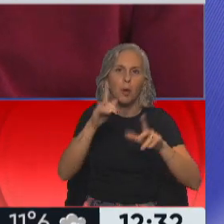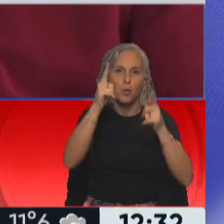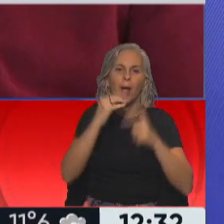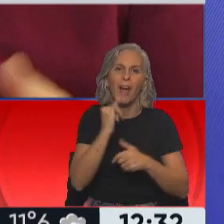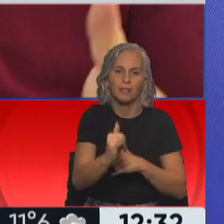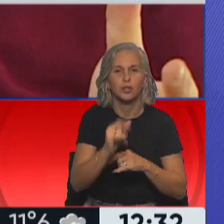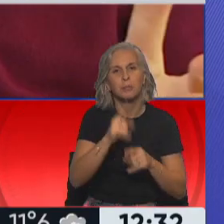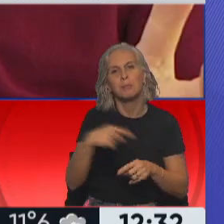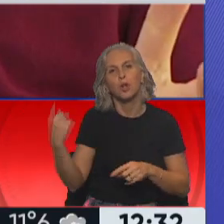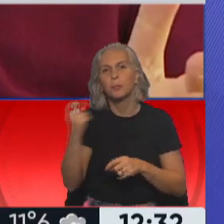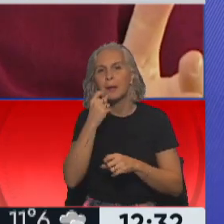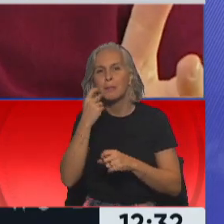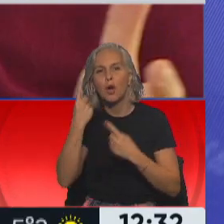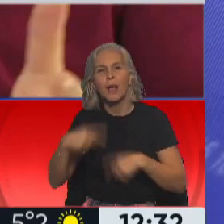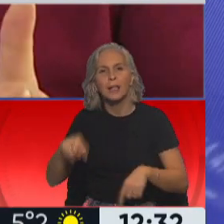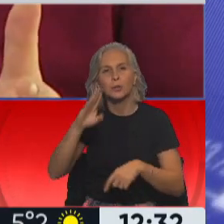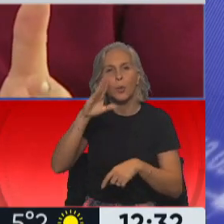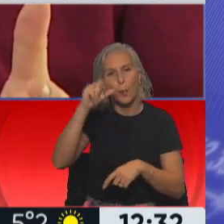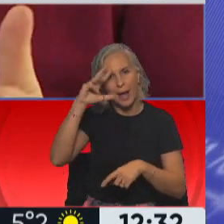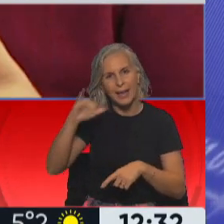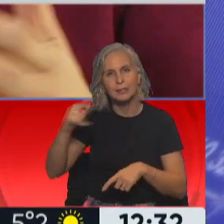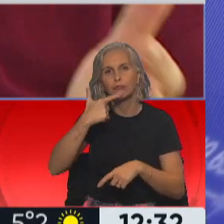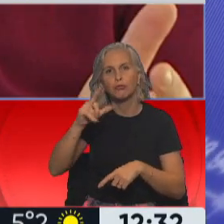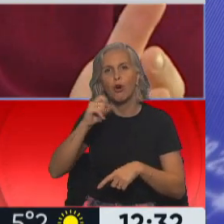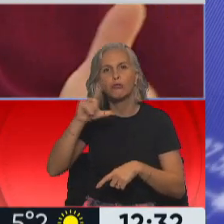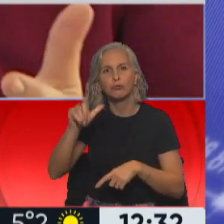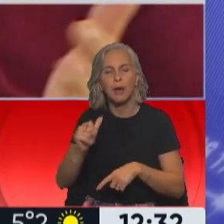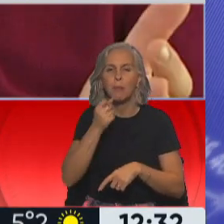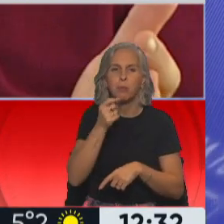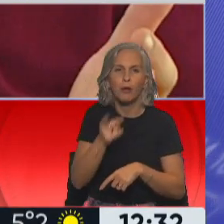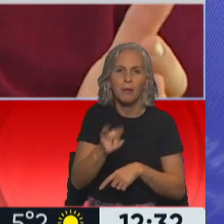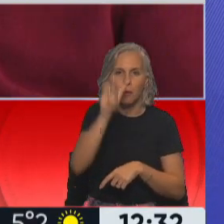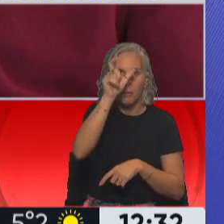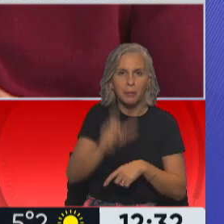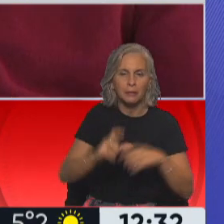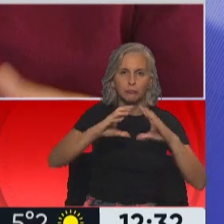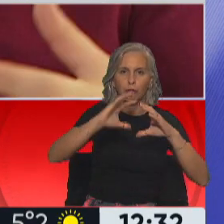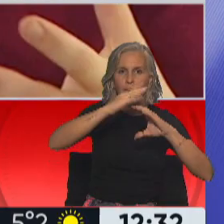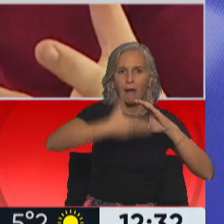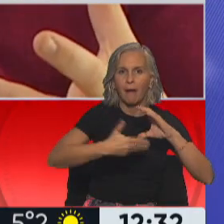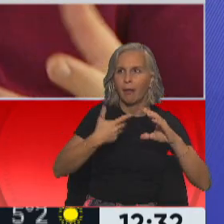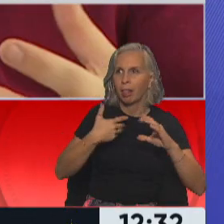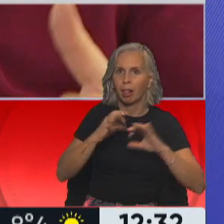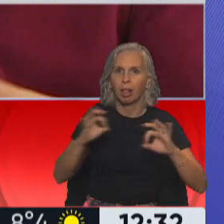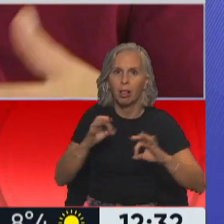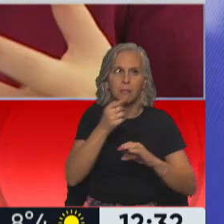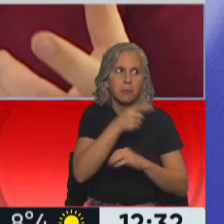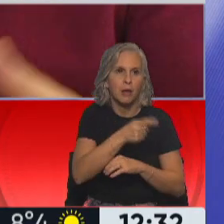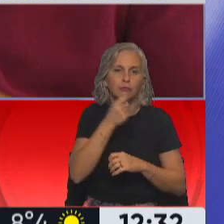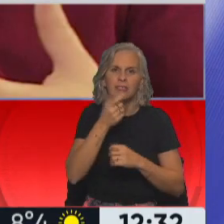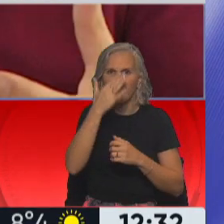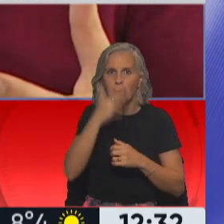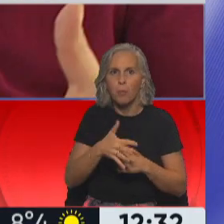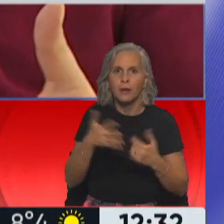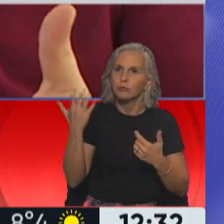Sosa, por ahí esa persona en individual no hacía nada, pero ante la arenga y ese efecto en masa o